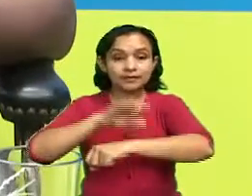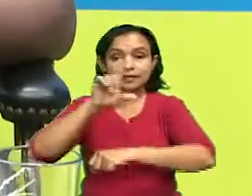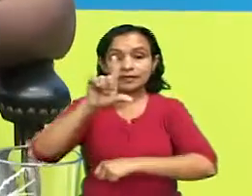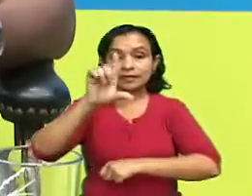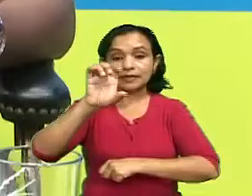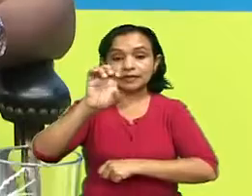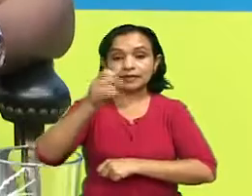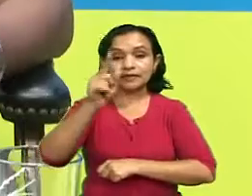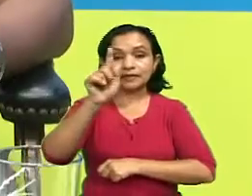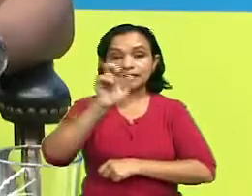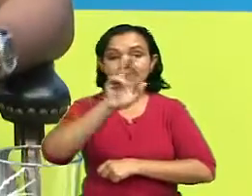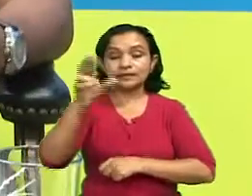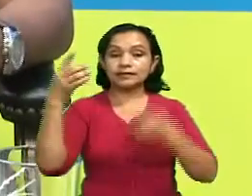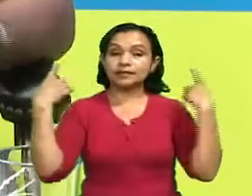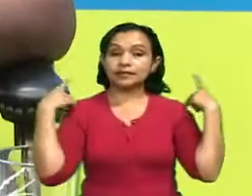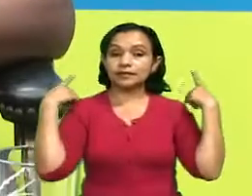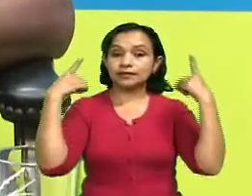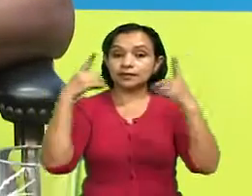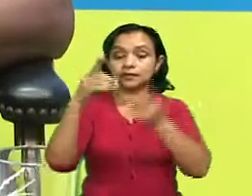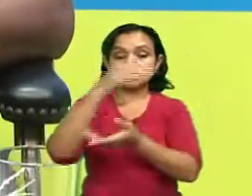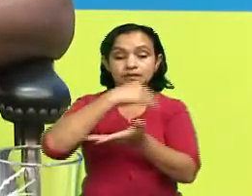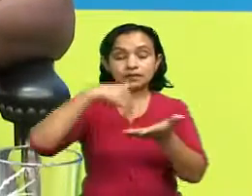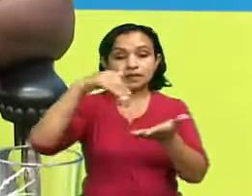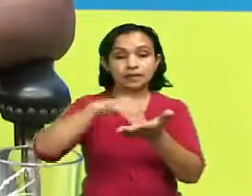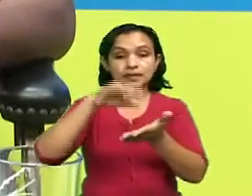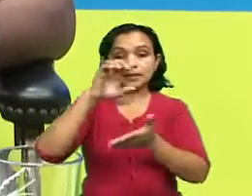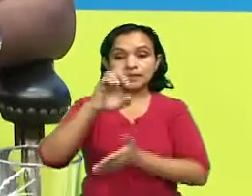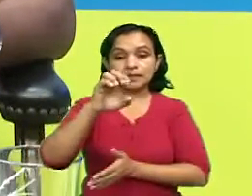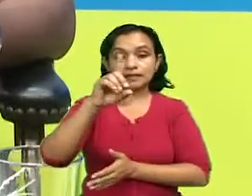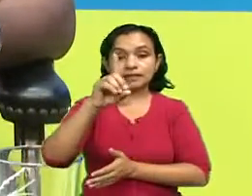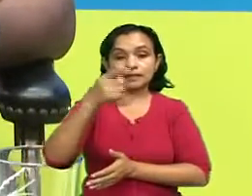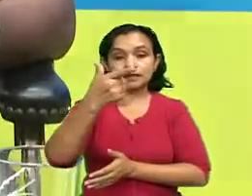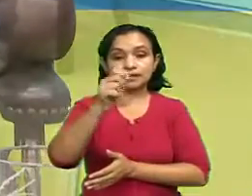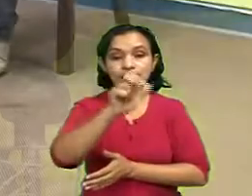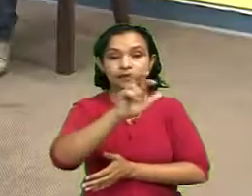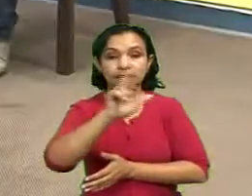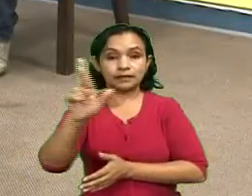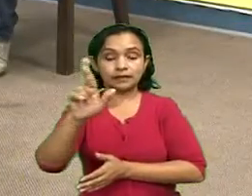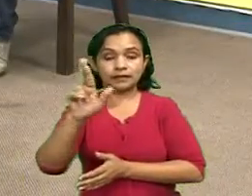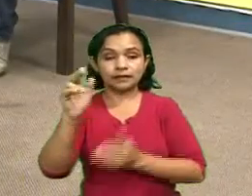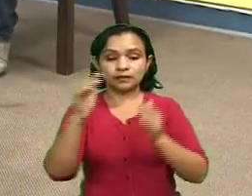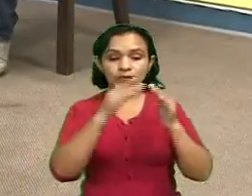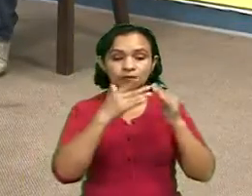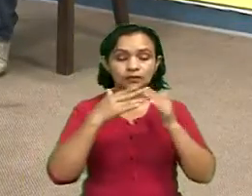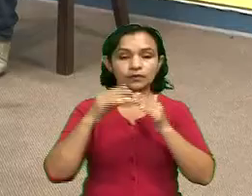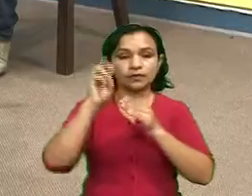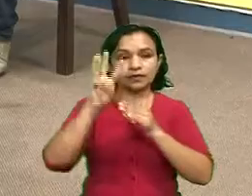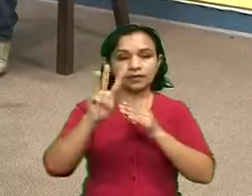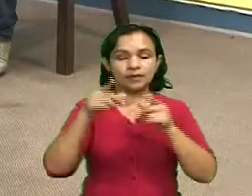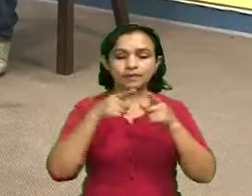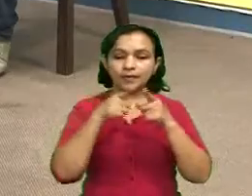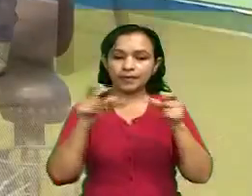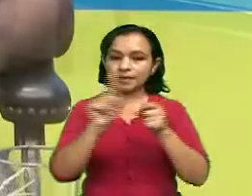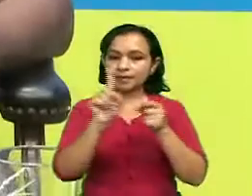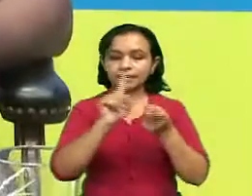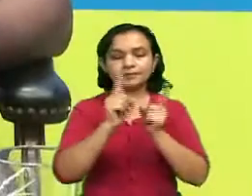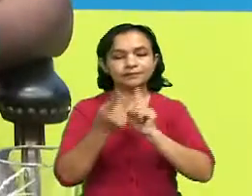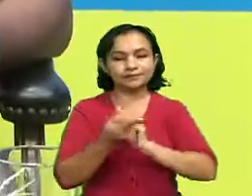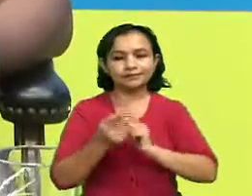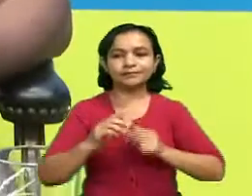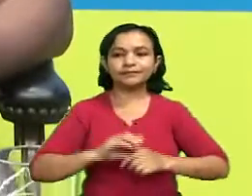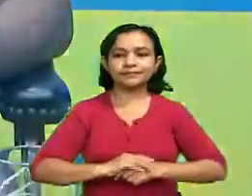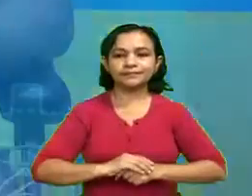Lester López, quien es director del Centro de Salud Edgar Lang, ubicado en el distrito número 3 de Managua. Usted no le cambie de canal, ya